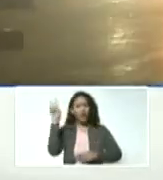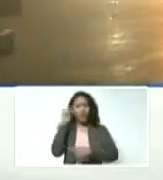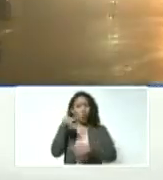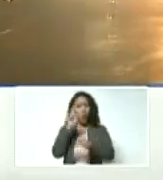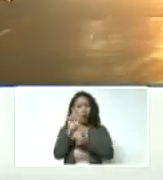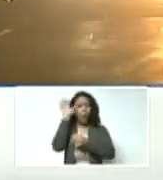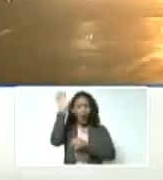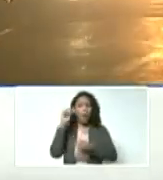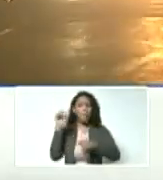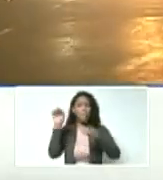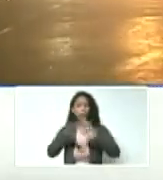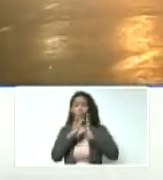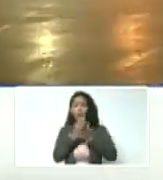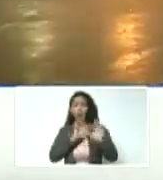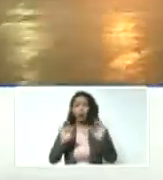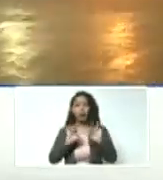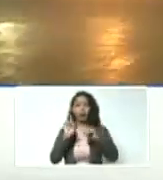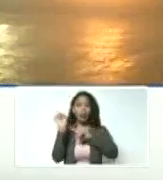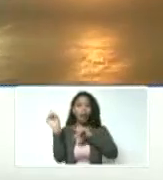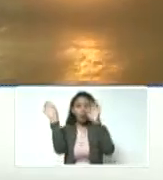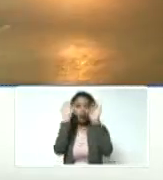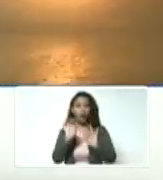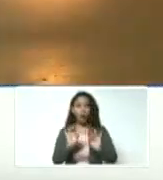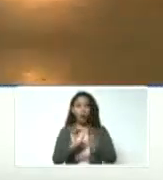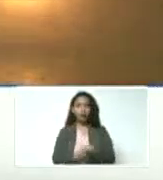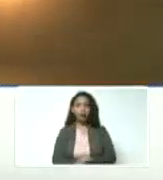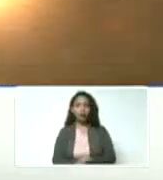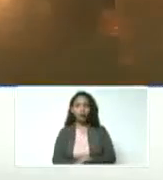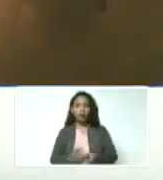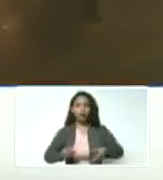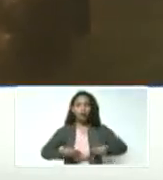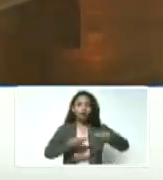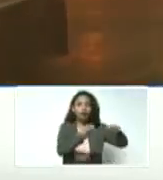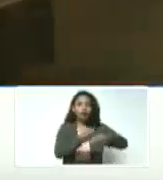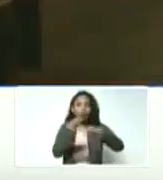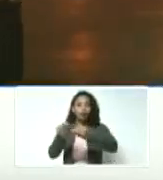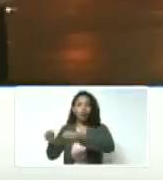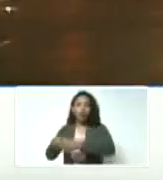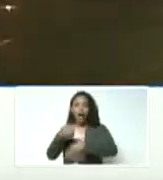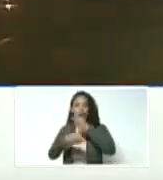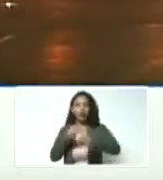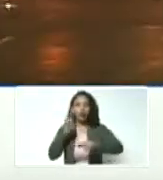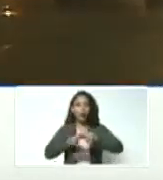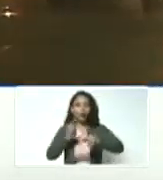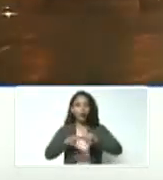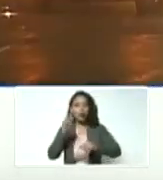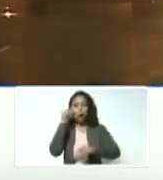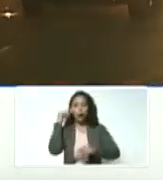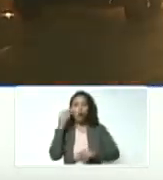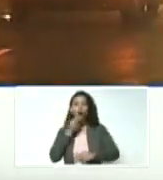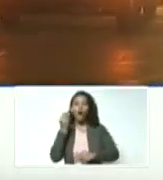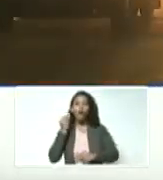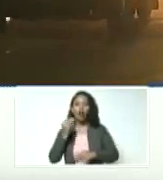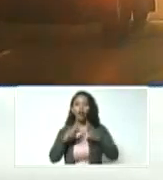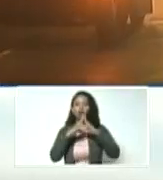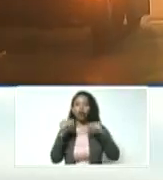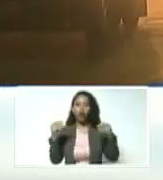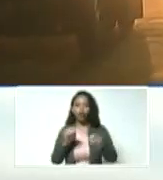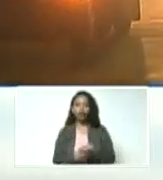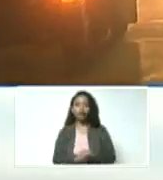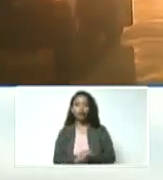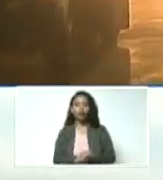del mundo que se prepara de esta manera, entregándole, garantizándole a los niños, niñas y jóvenes todo.